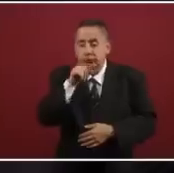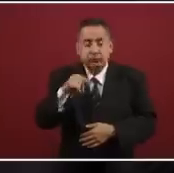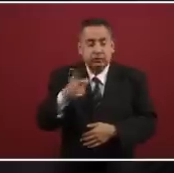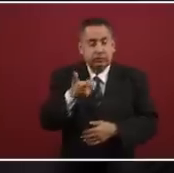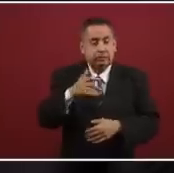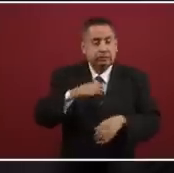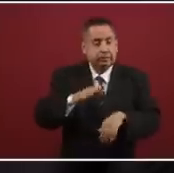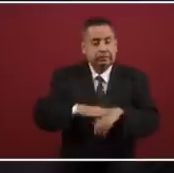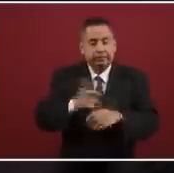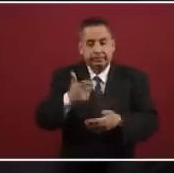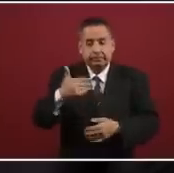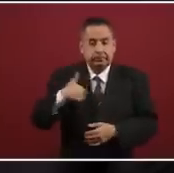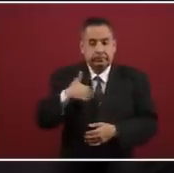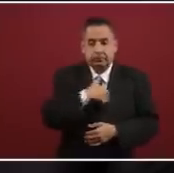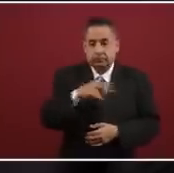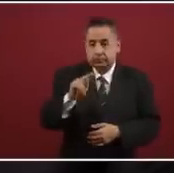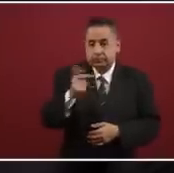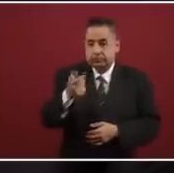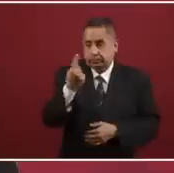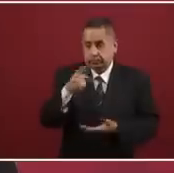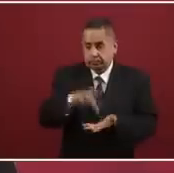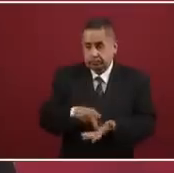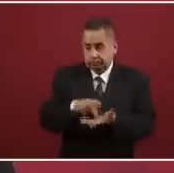pesos el kilo.